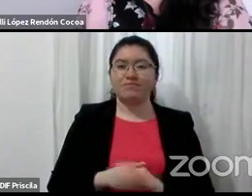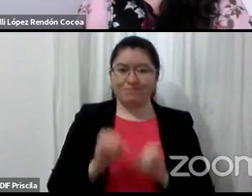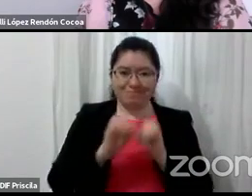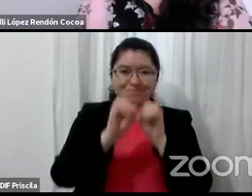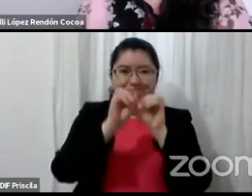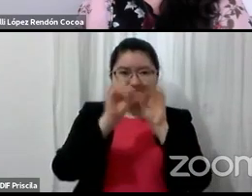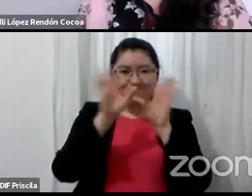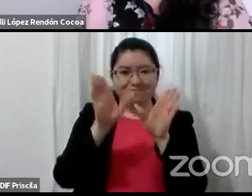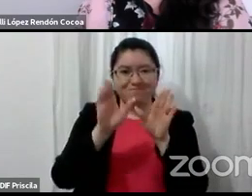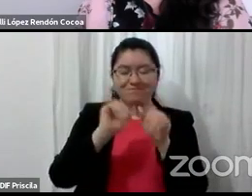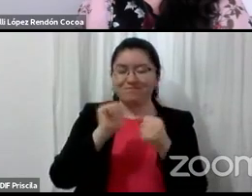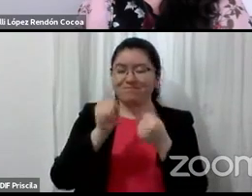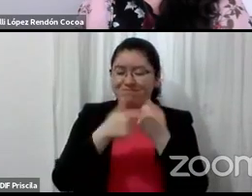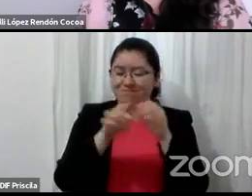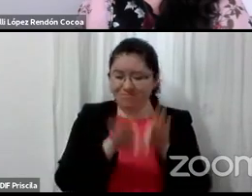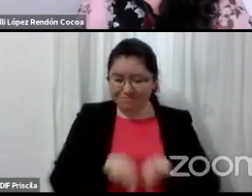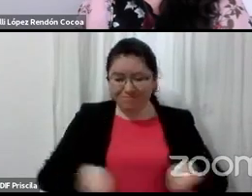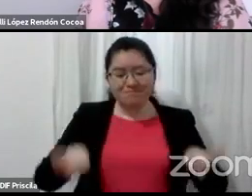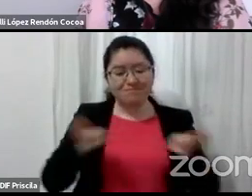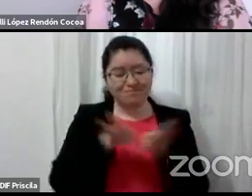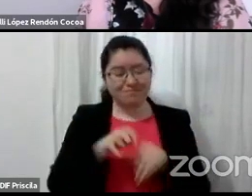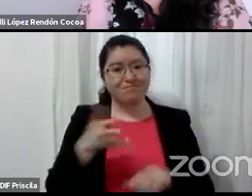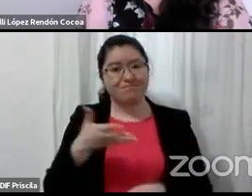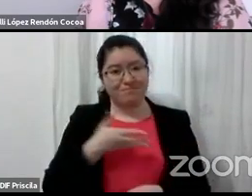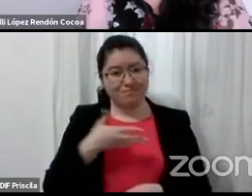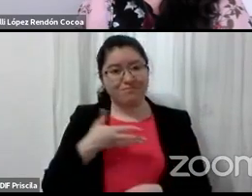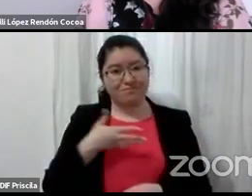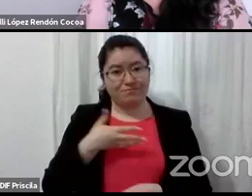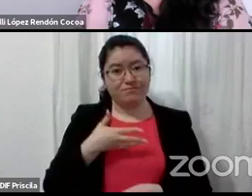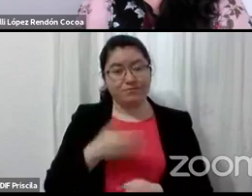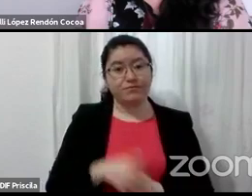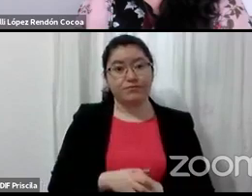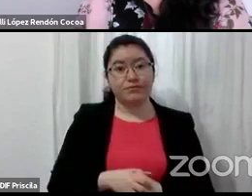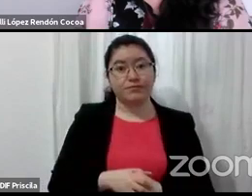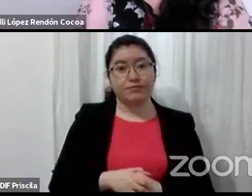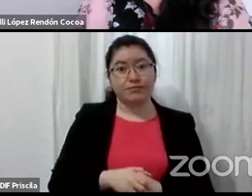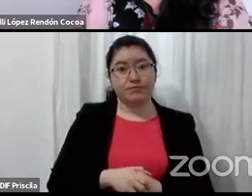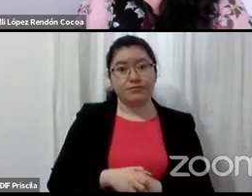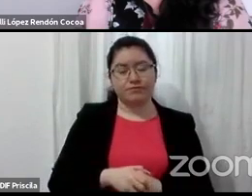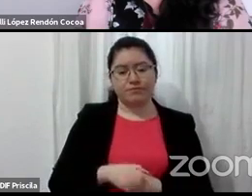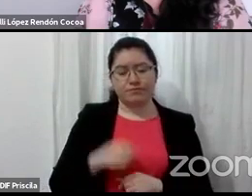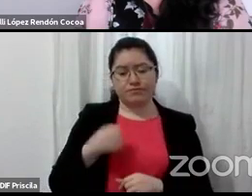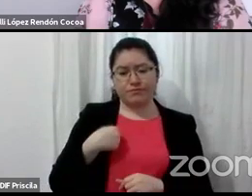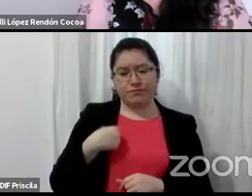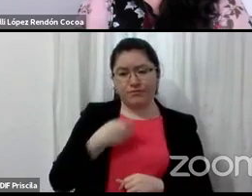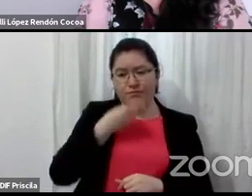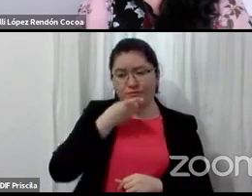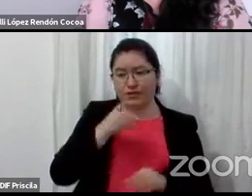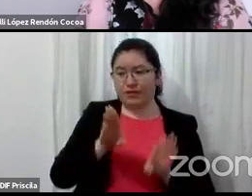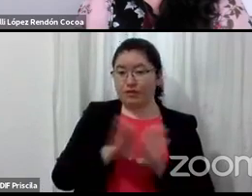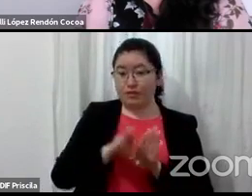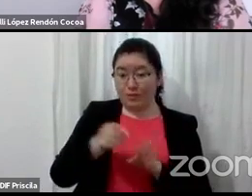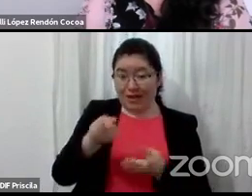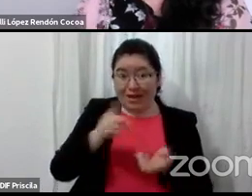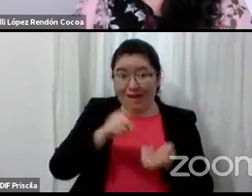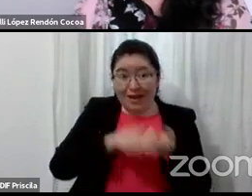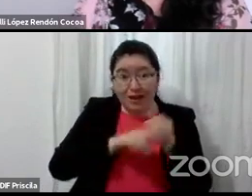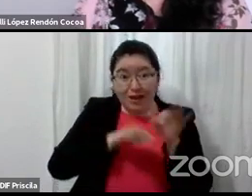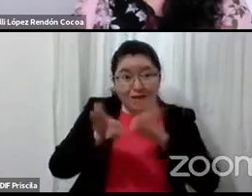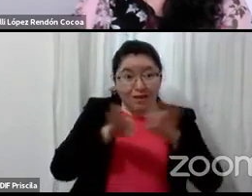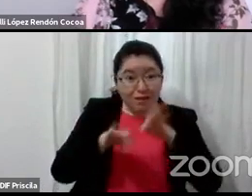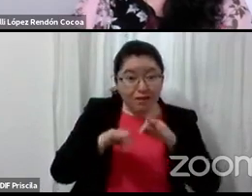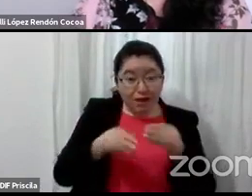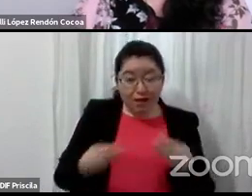un poco, yo diría que no es como un ámbito en donde se ha trabajado tanto. La cuestión